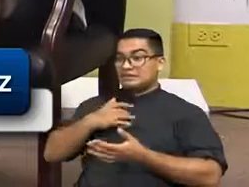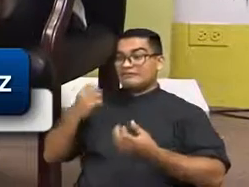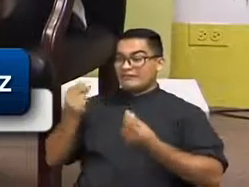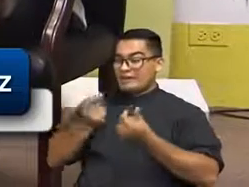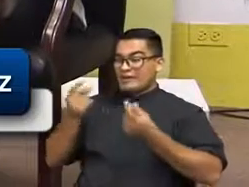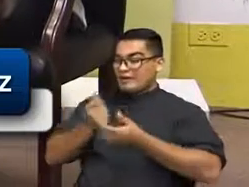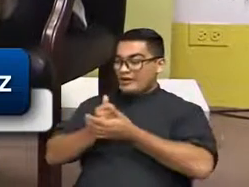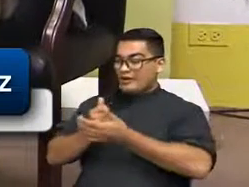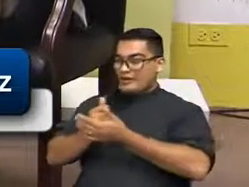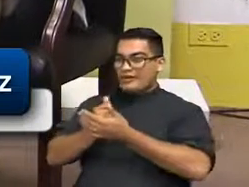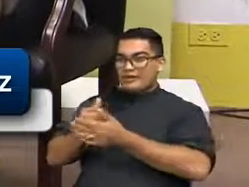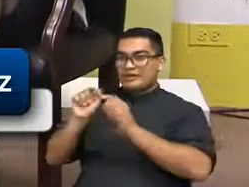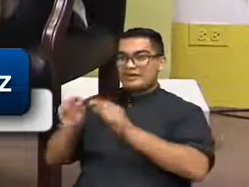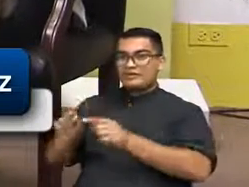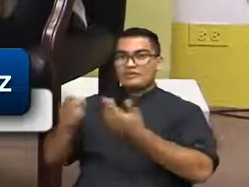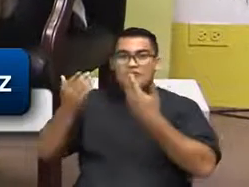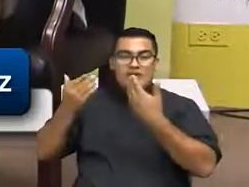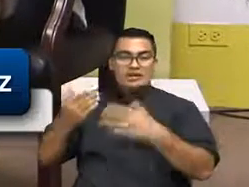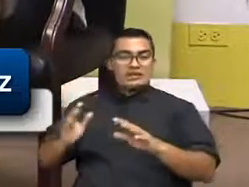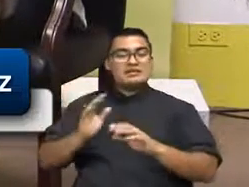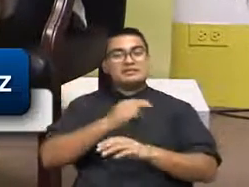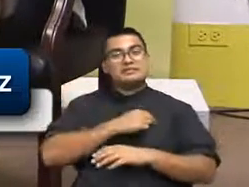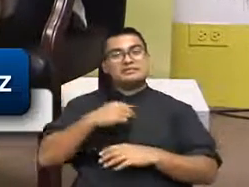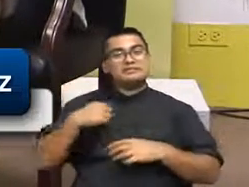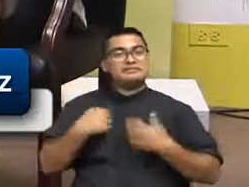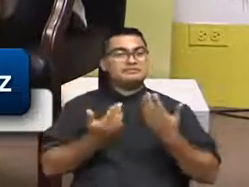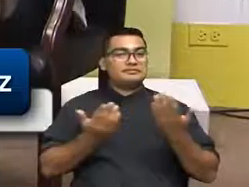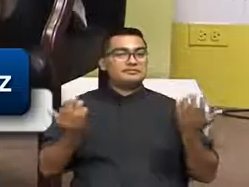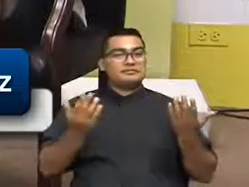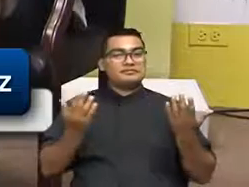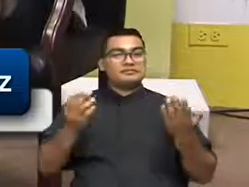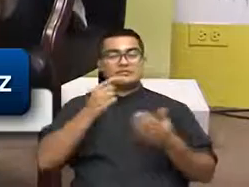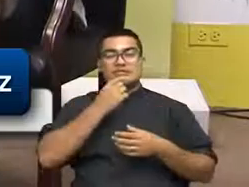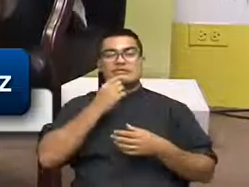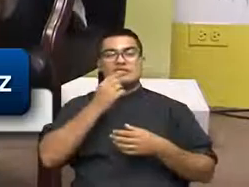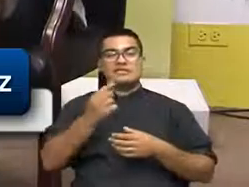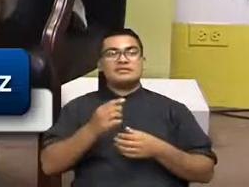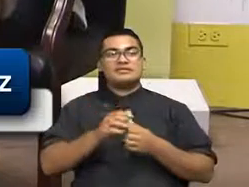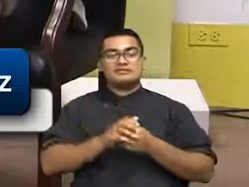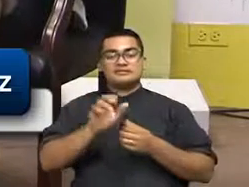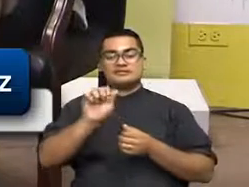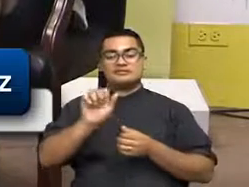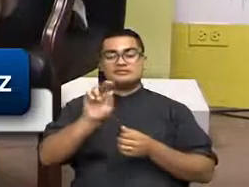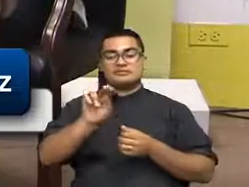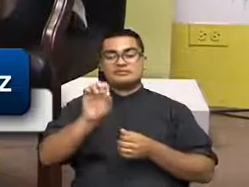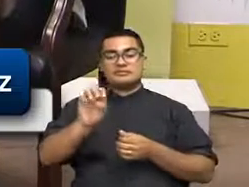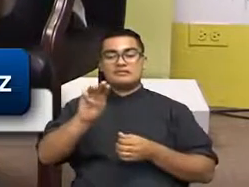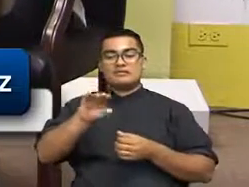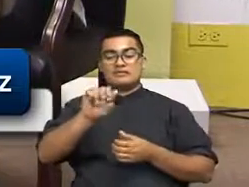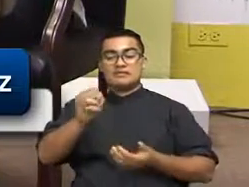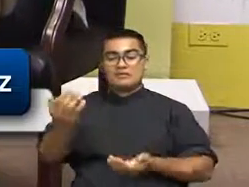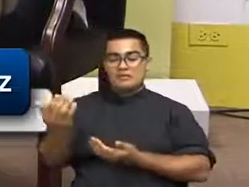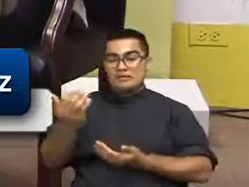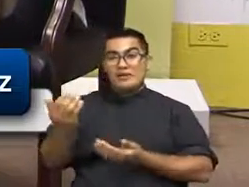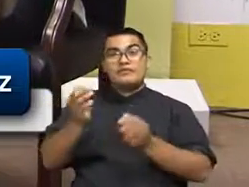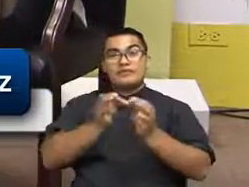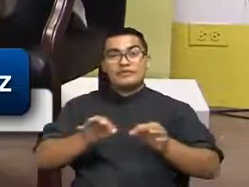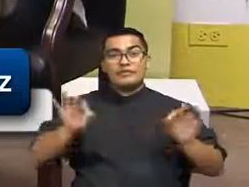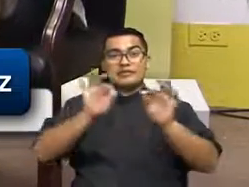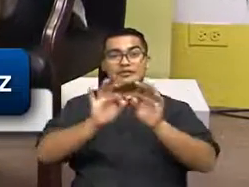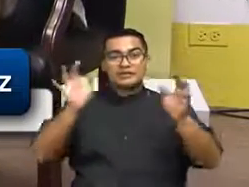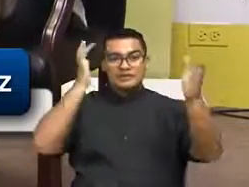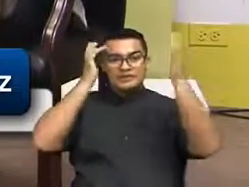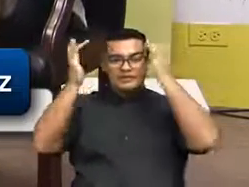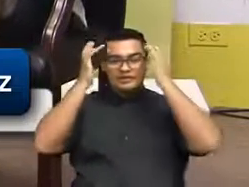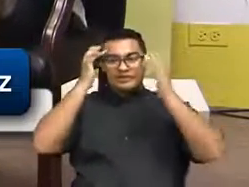es de preocupación desde cualquier momento que se viene a hacer el diagnóstico de anemia en el recién nacido. Es de preocuparse desde el primer